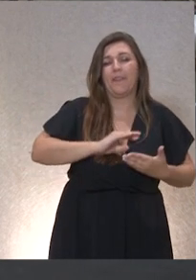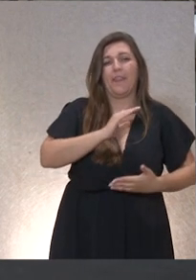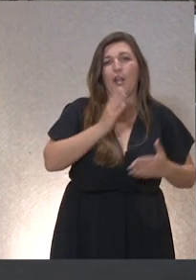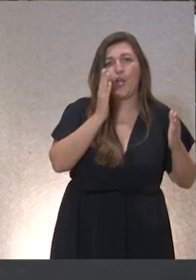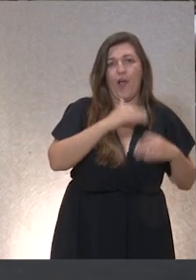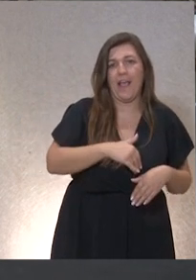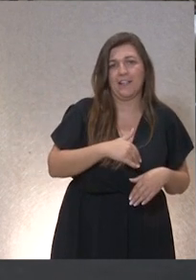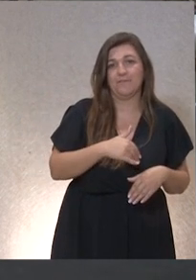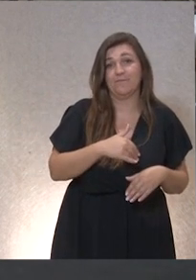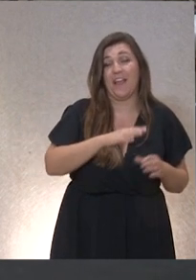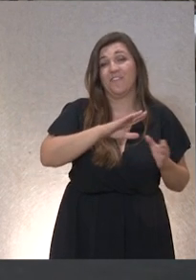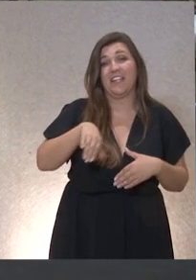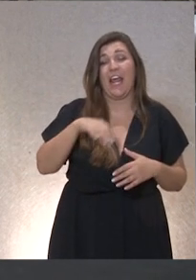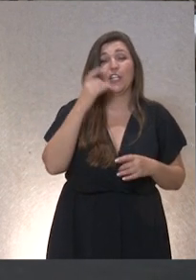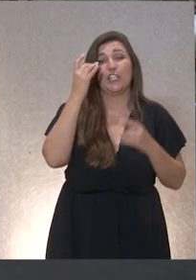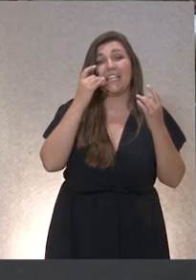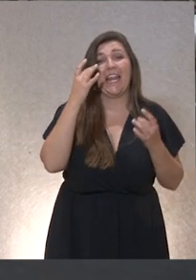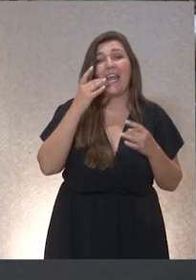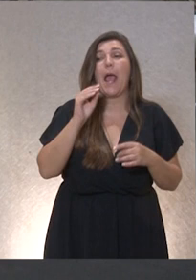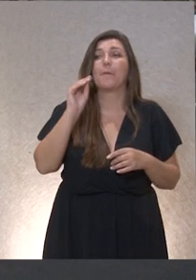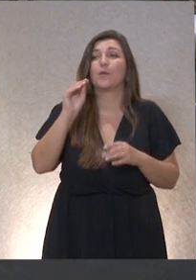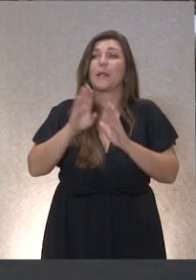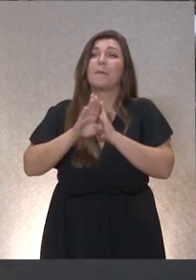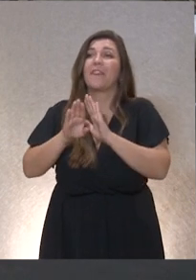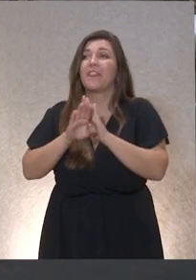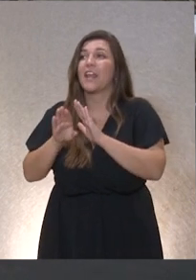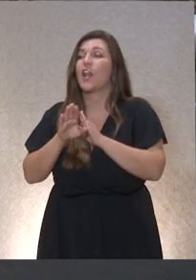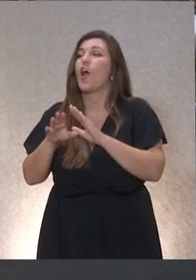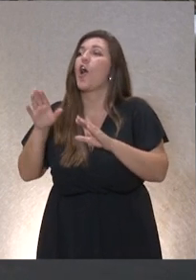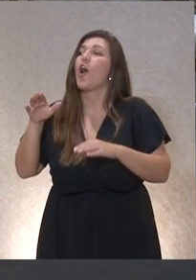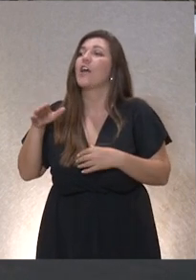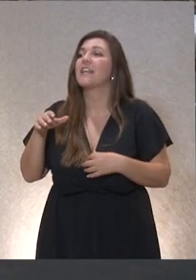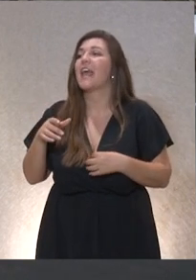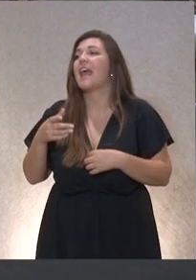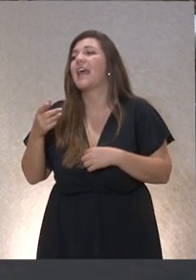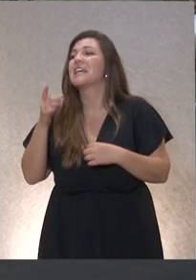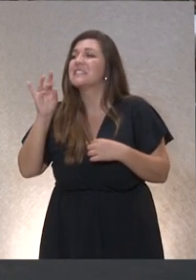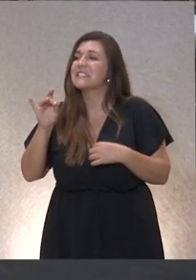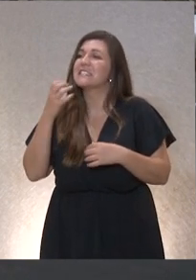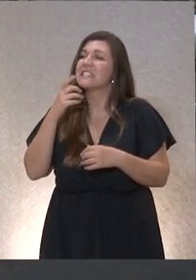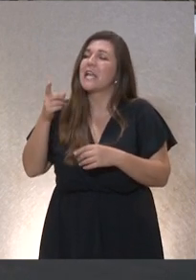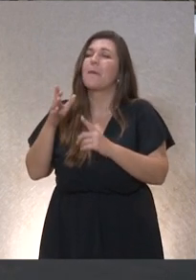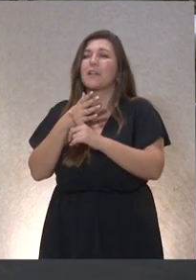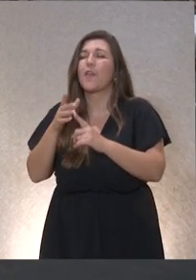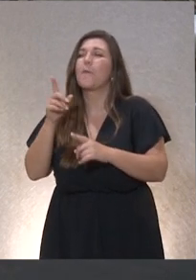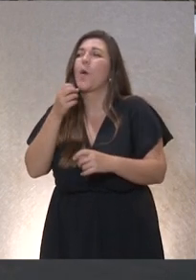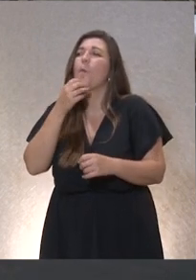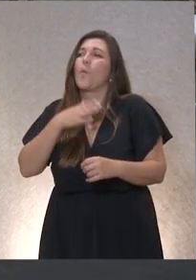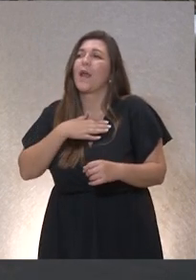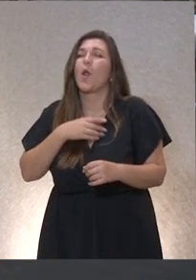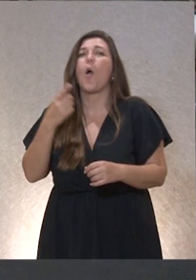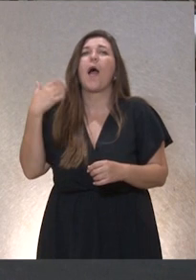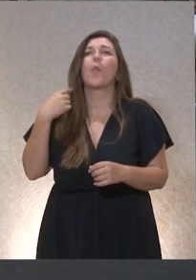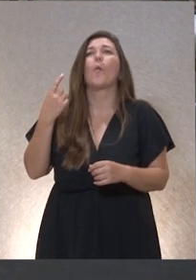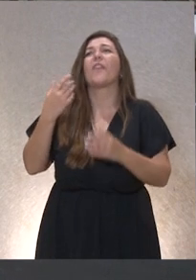que acaba haciendo la tontería de preguntar al vecino que pasaba por allí dice pues no sí maltrataba a su mujer pero era buena gente a mí me ayudó un